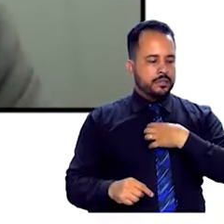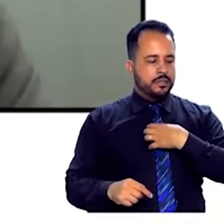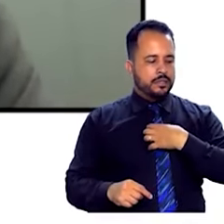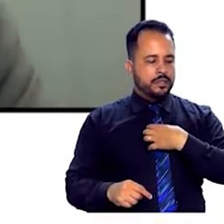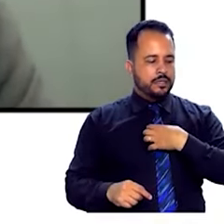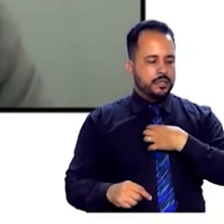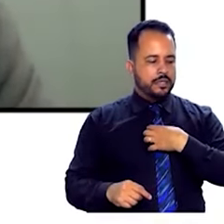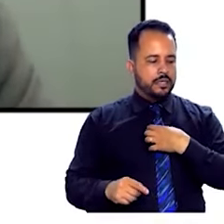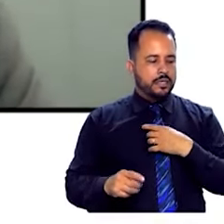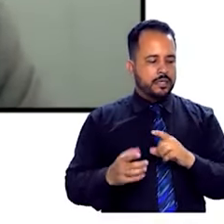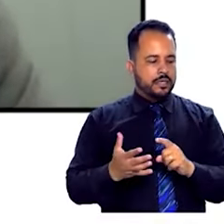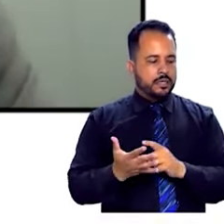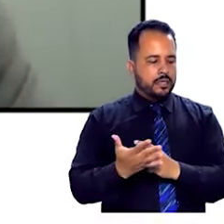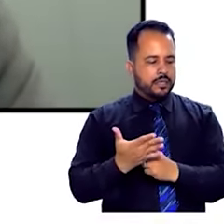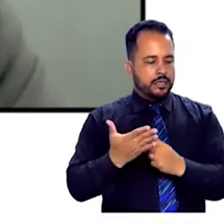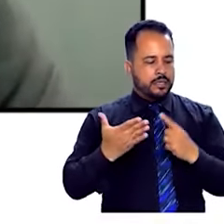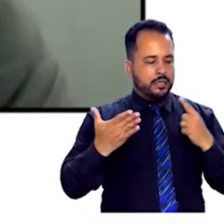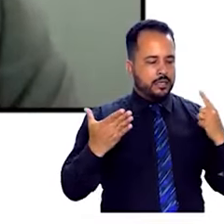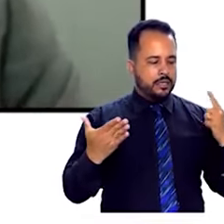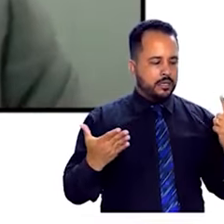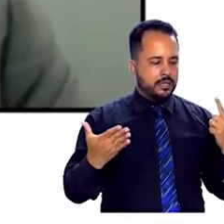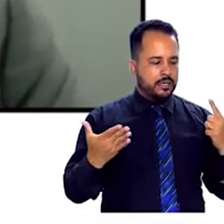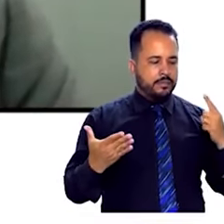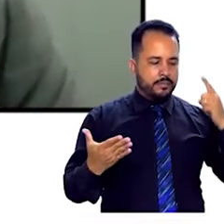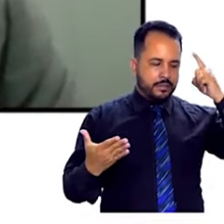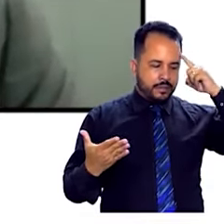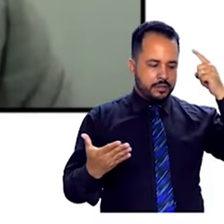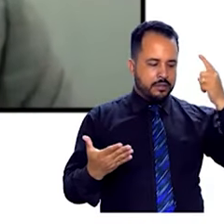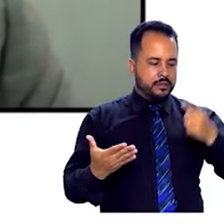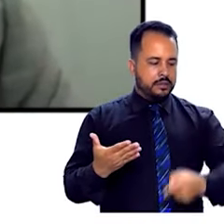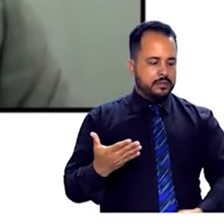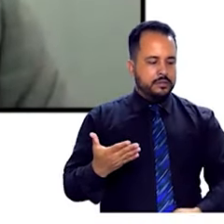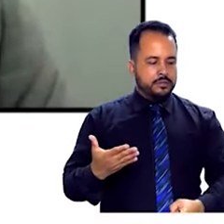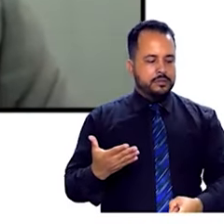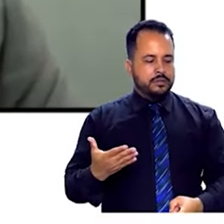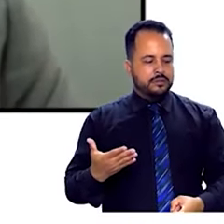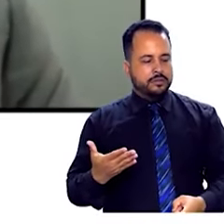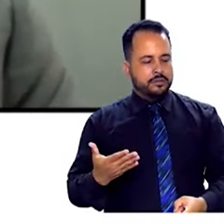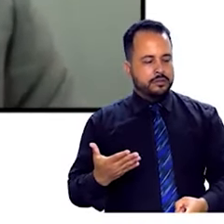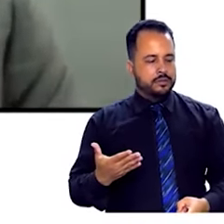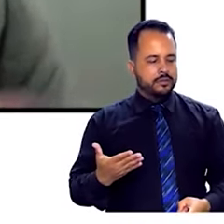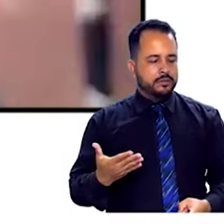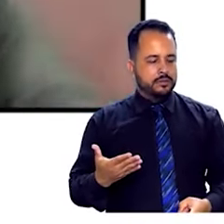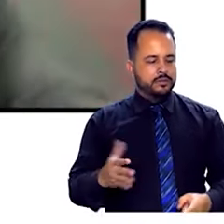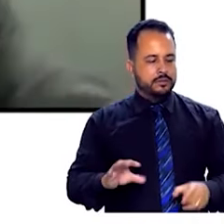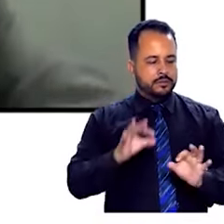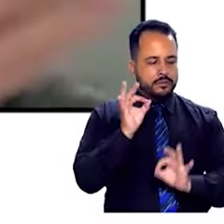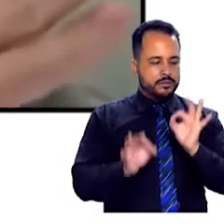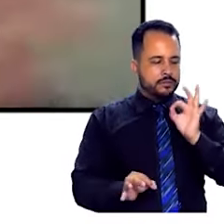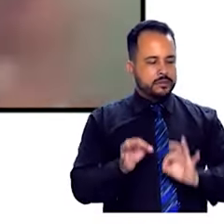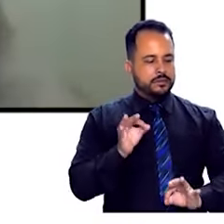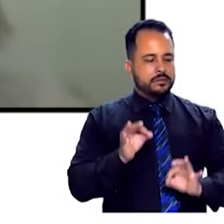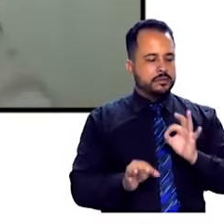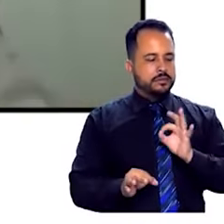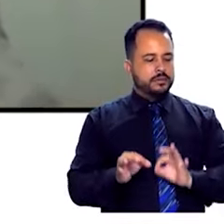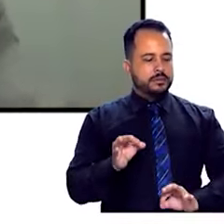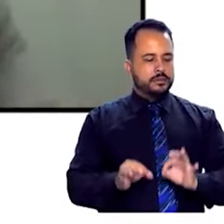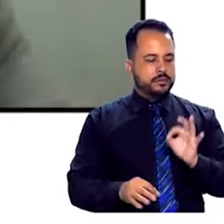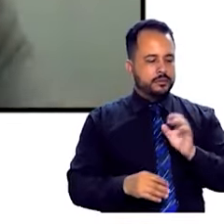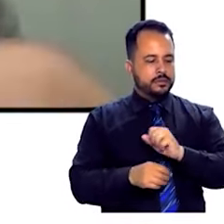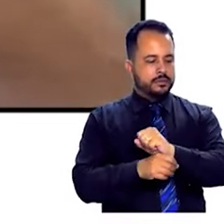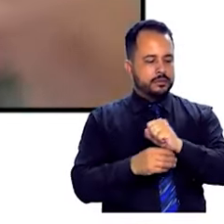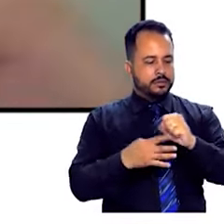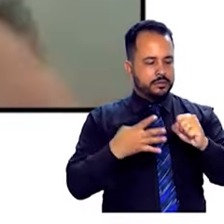para guiar y desarrollar la interpretación y la aplicación del derecho ese es el primer análisis el segundo